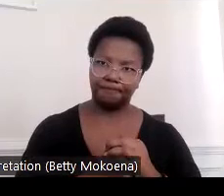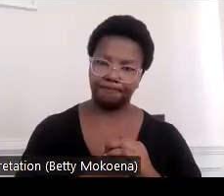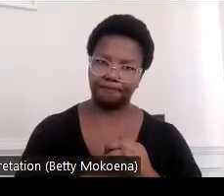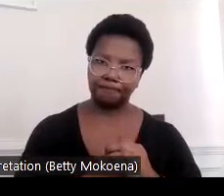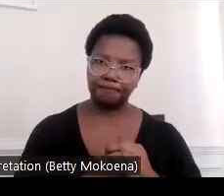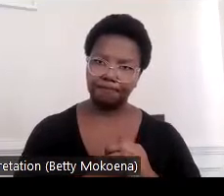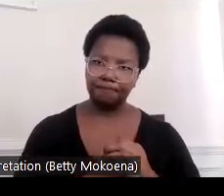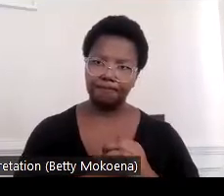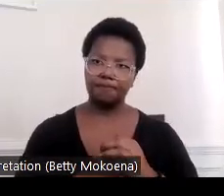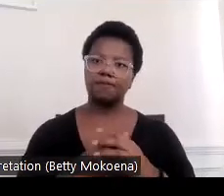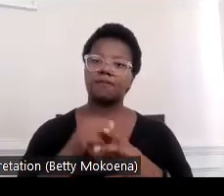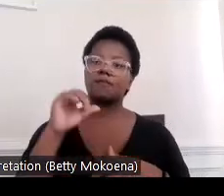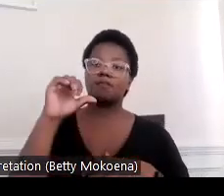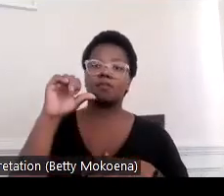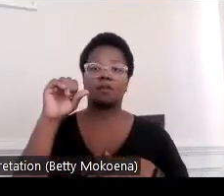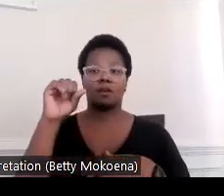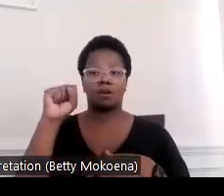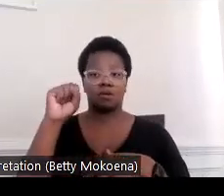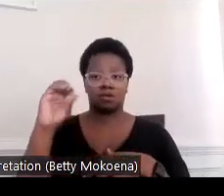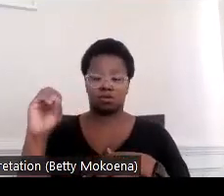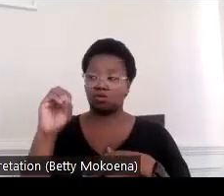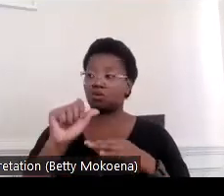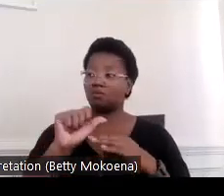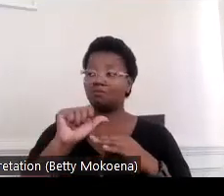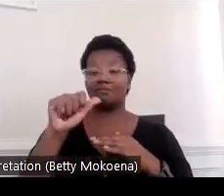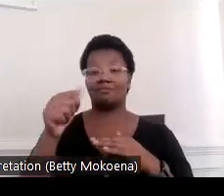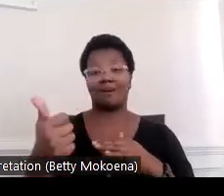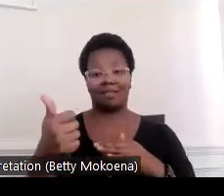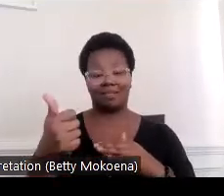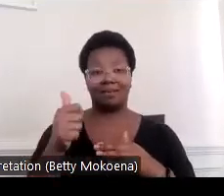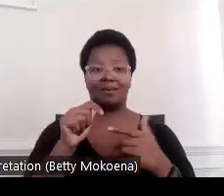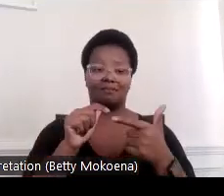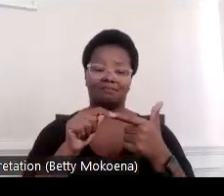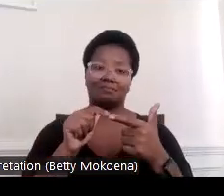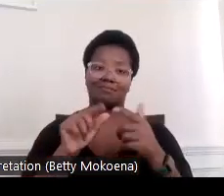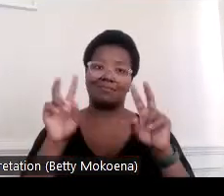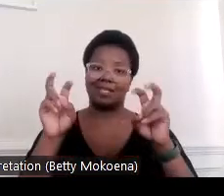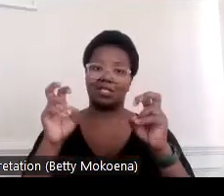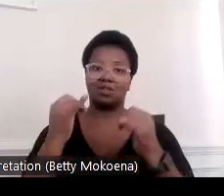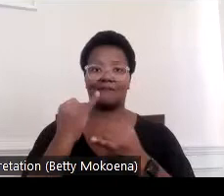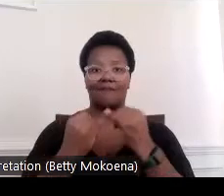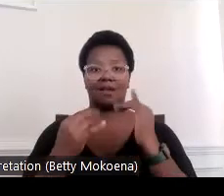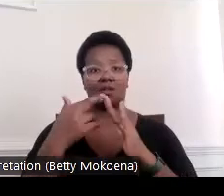está recibiendo servicios Otro aspecto